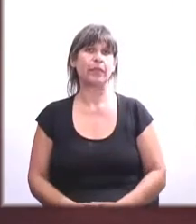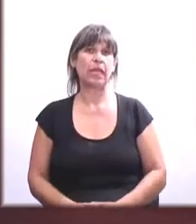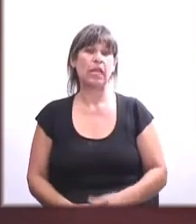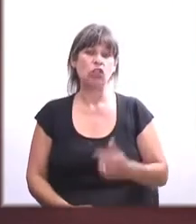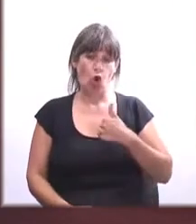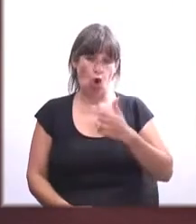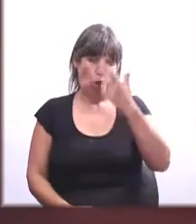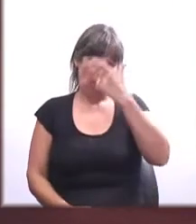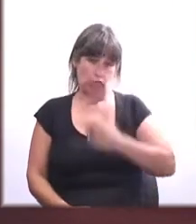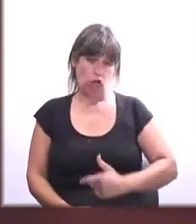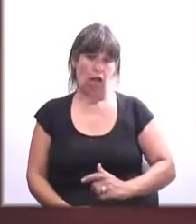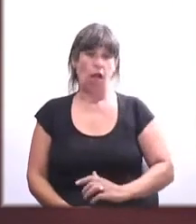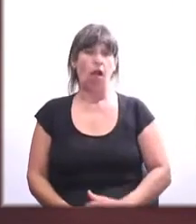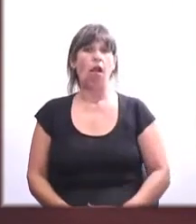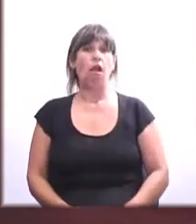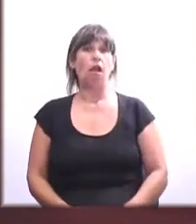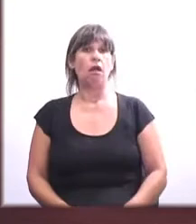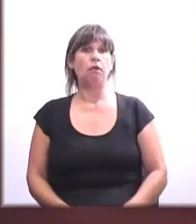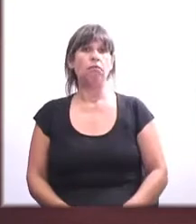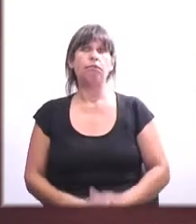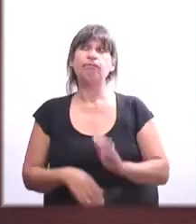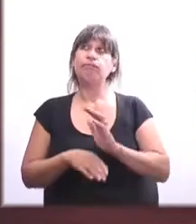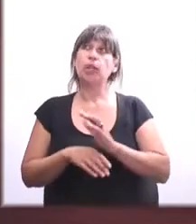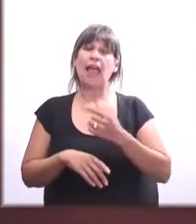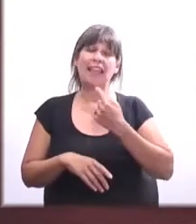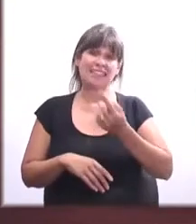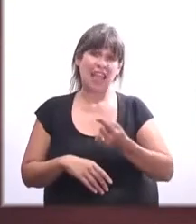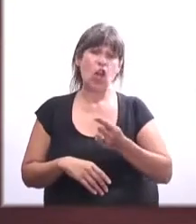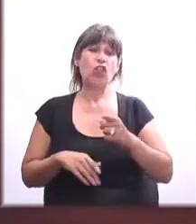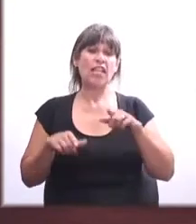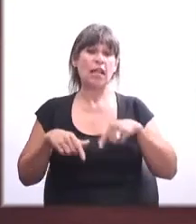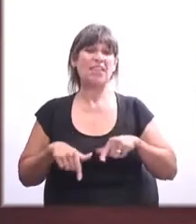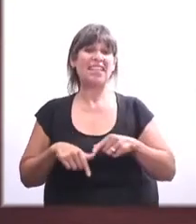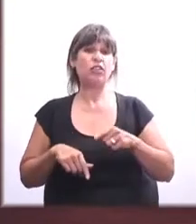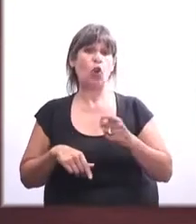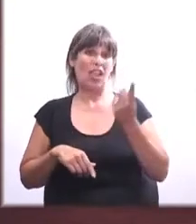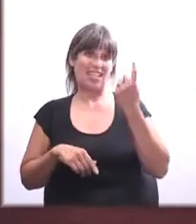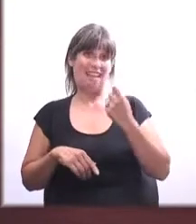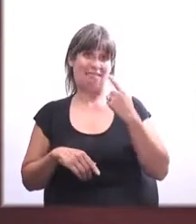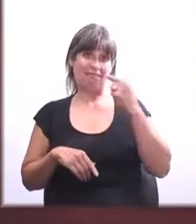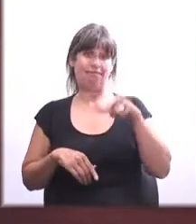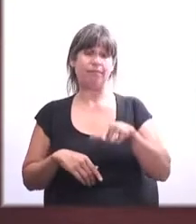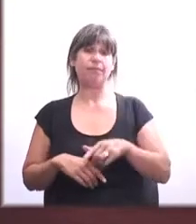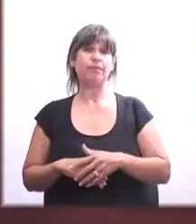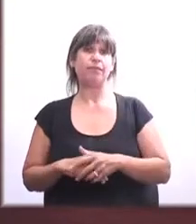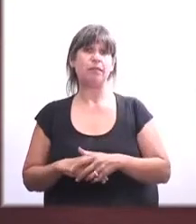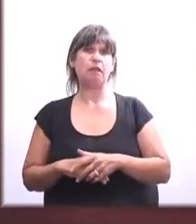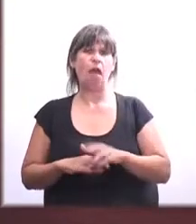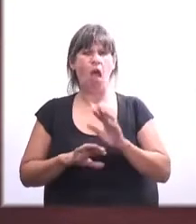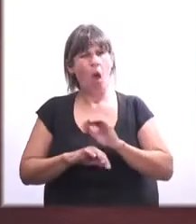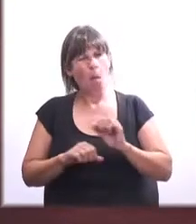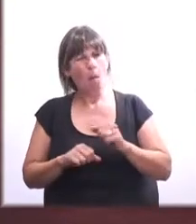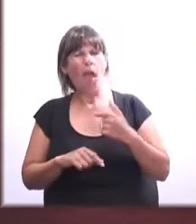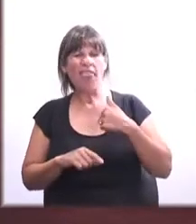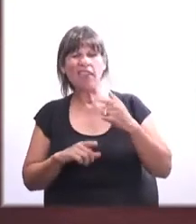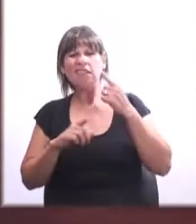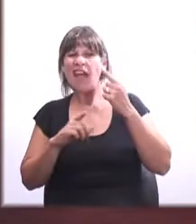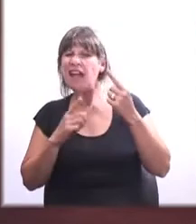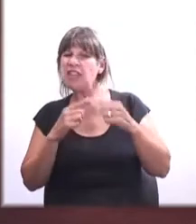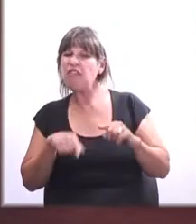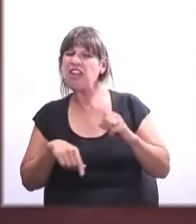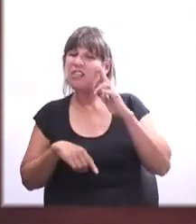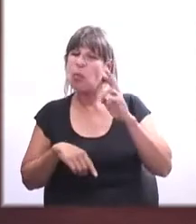Yo, en lo personal, como se lo dije al ministro en el día de ayer, puedo tener diferencias con el tema